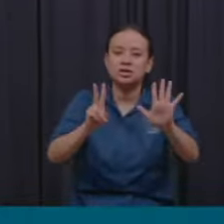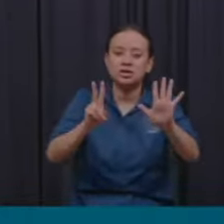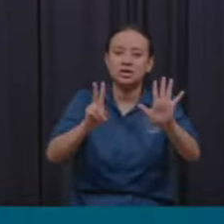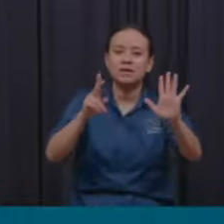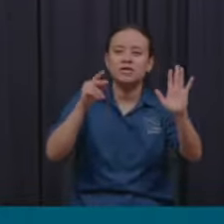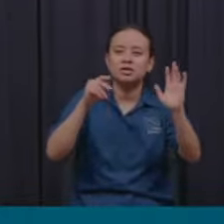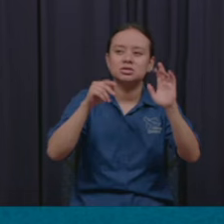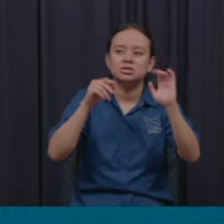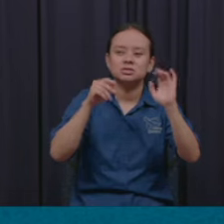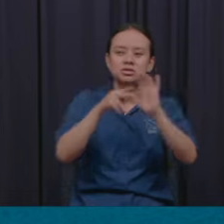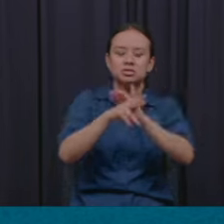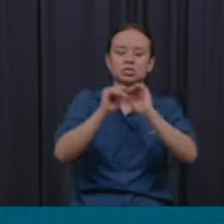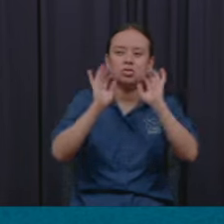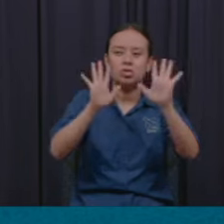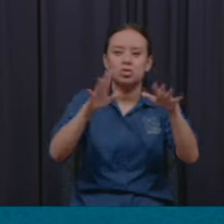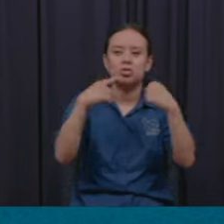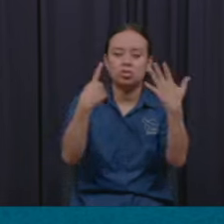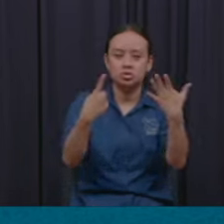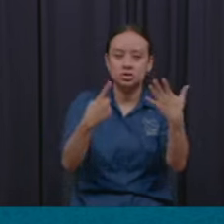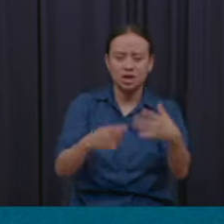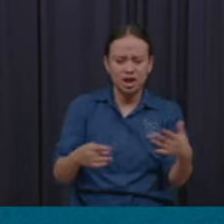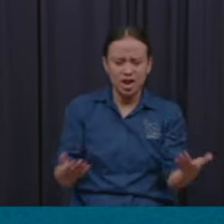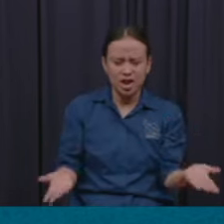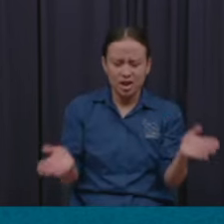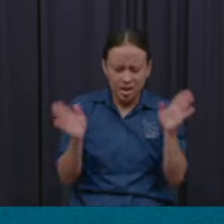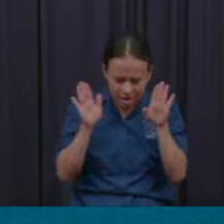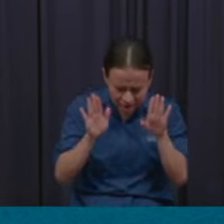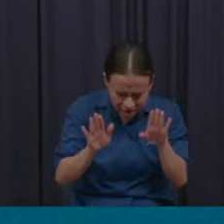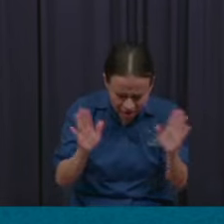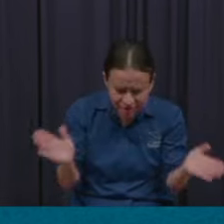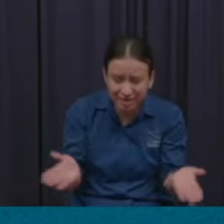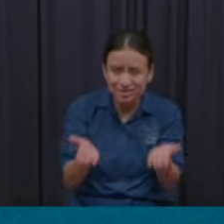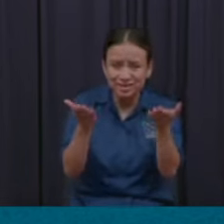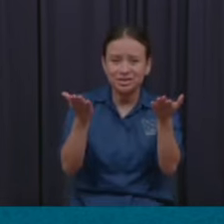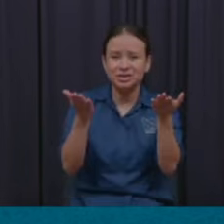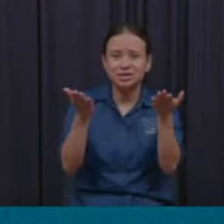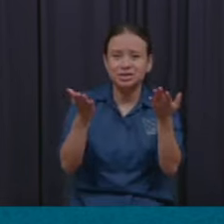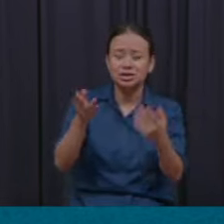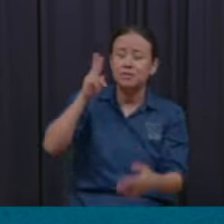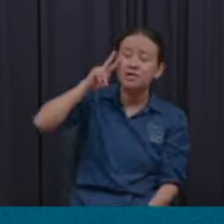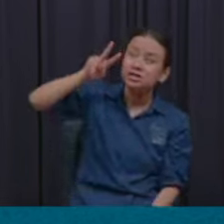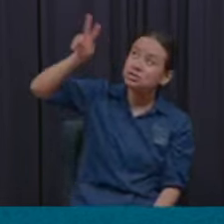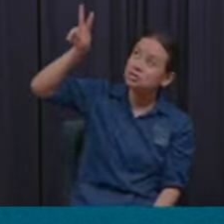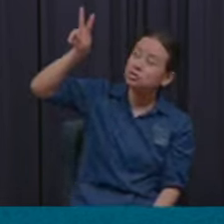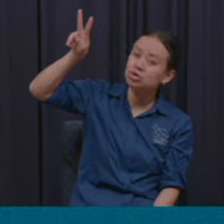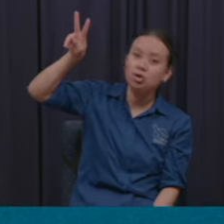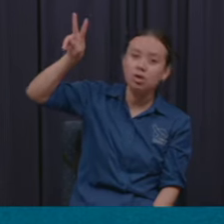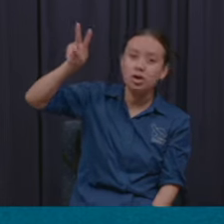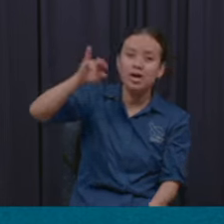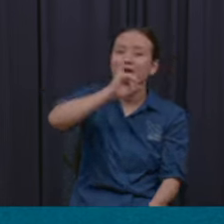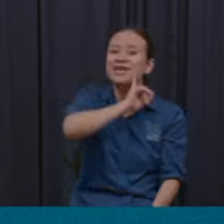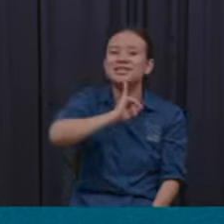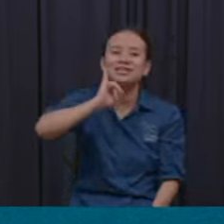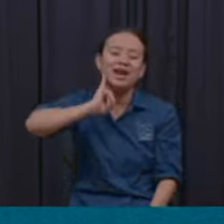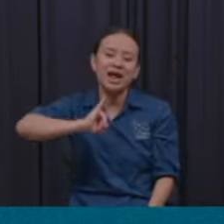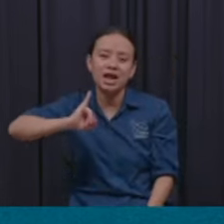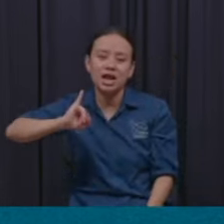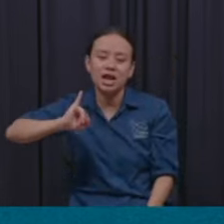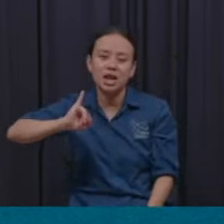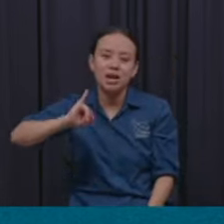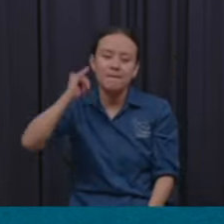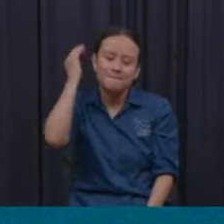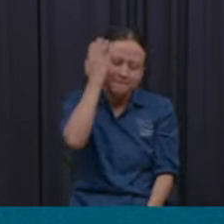levántate. ¿Por qué te postras así sobre tu rostro? Este es el problema. Le dice, Israel ha